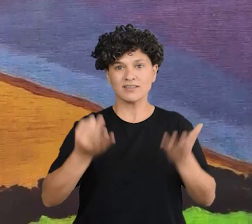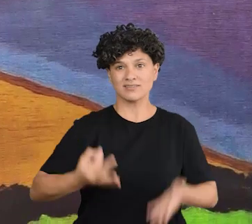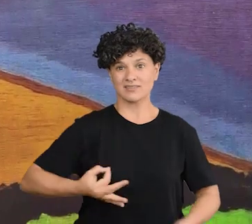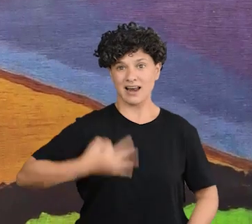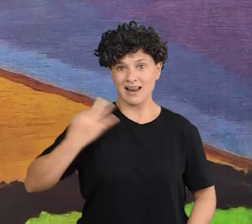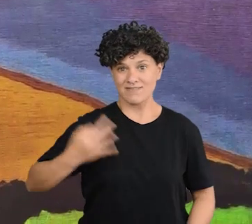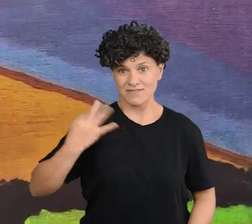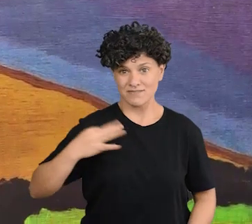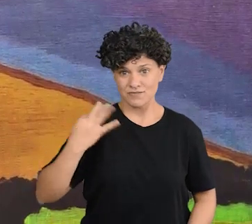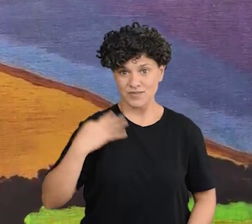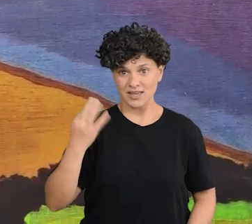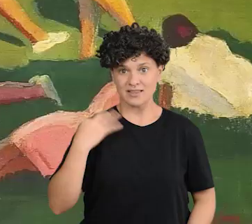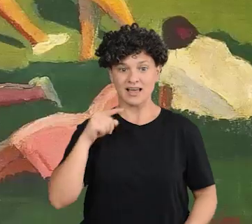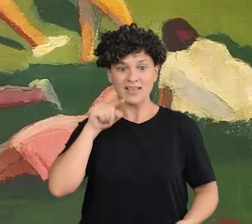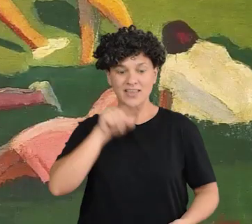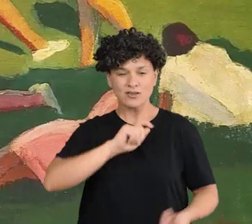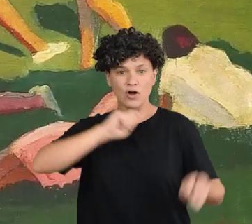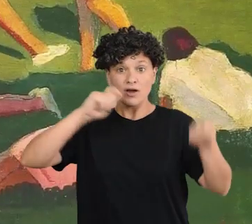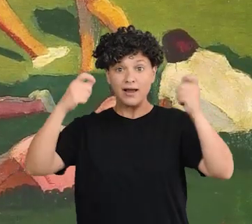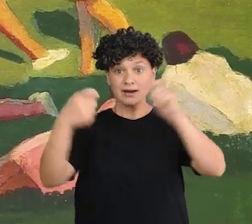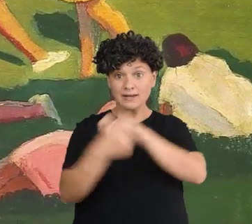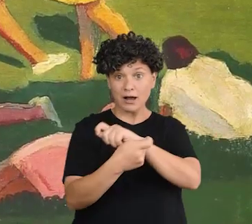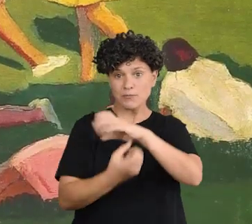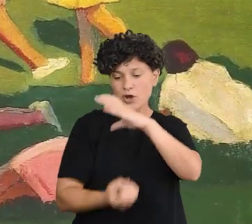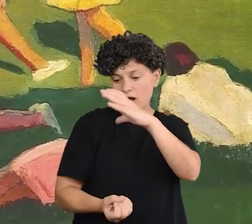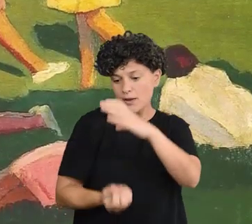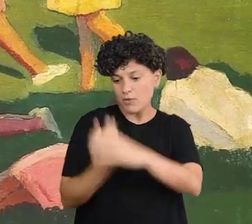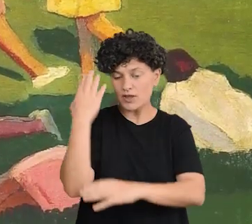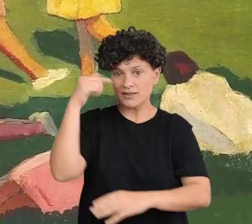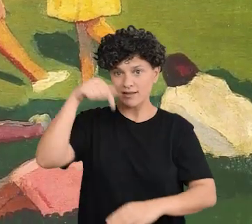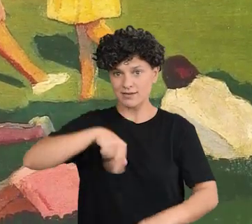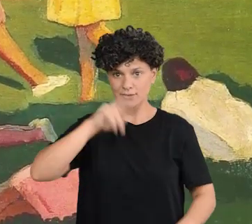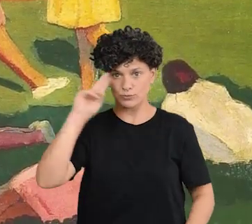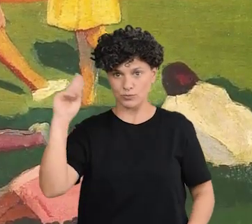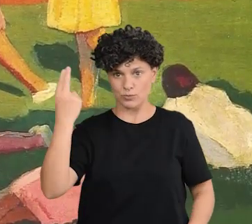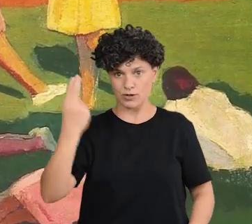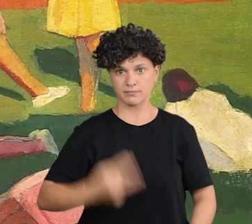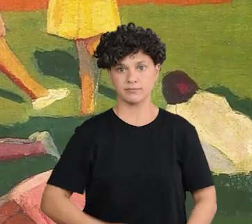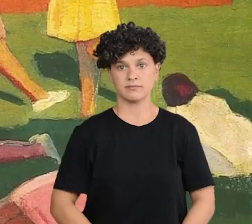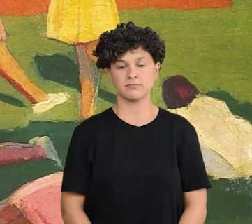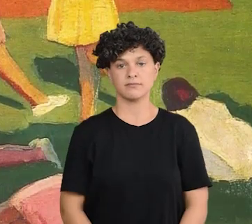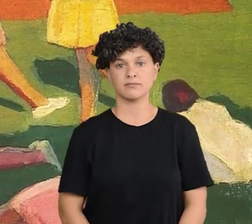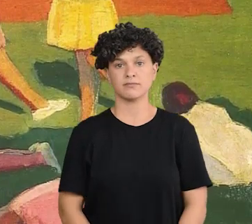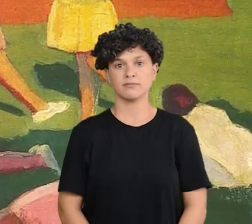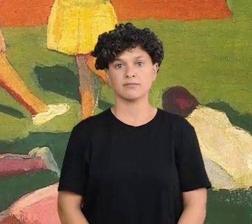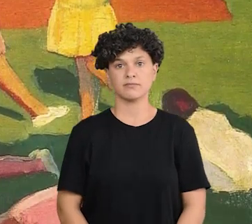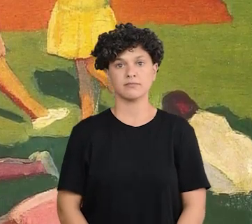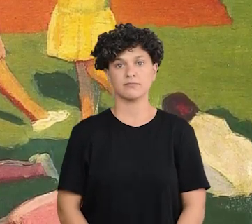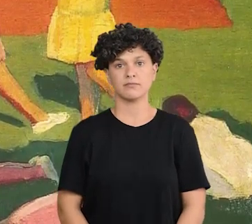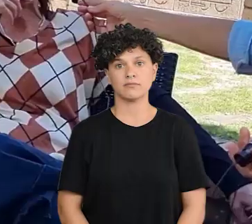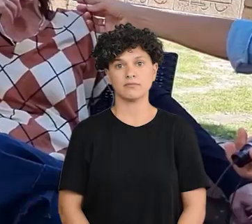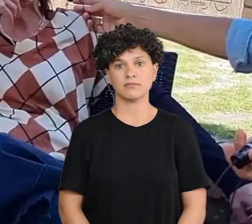un vuelco de la modernidad en el Uruguay.